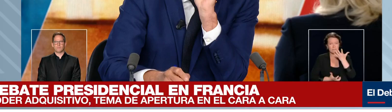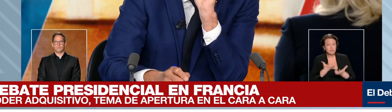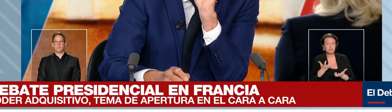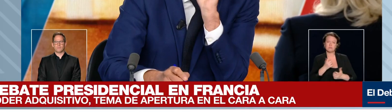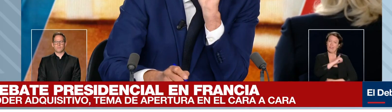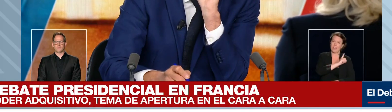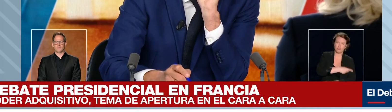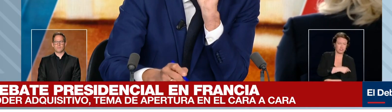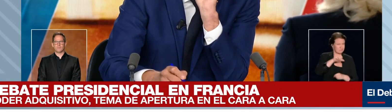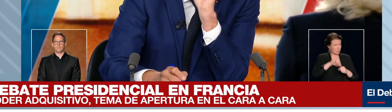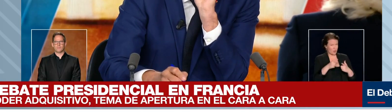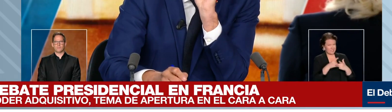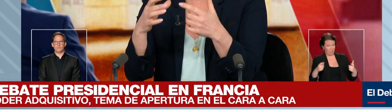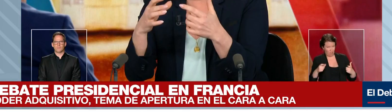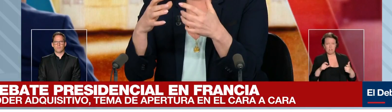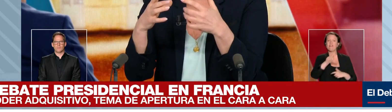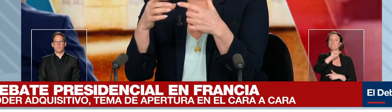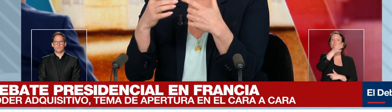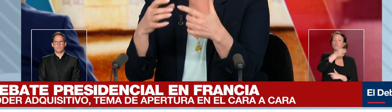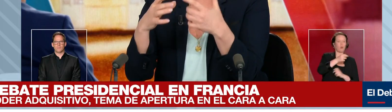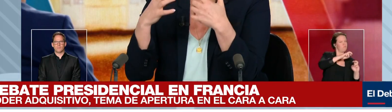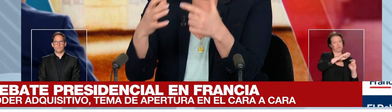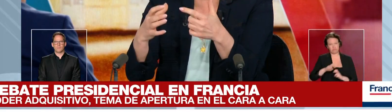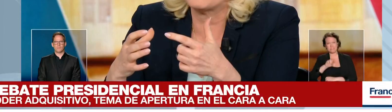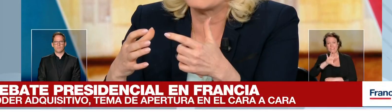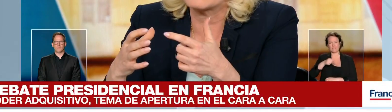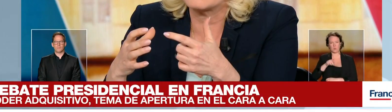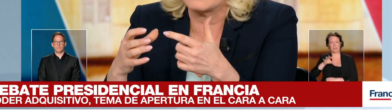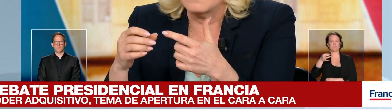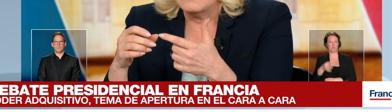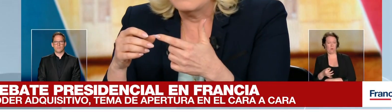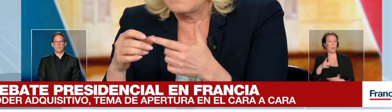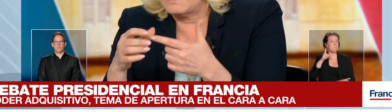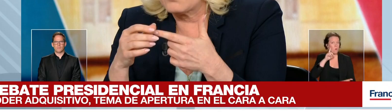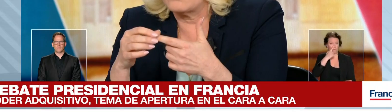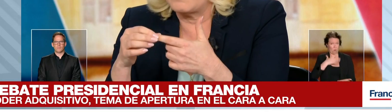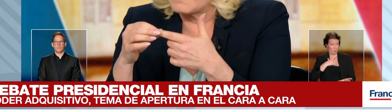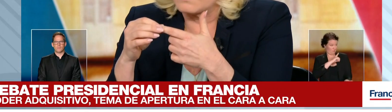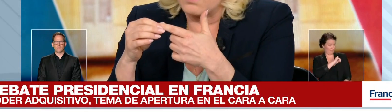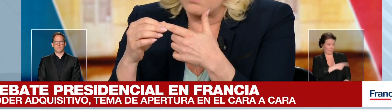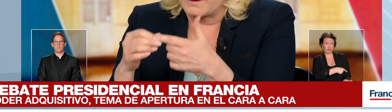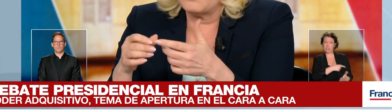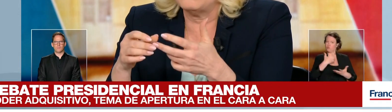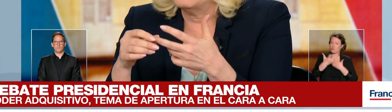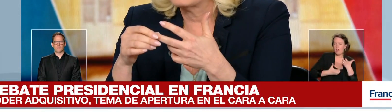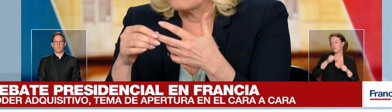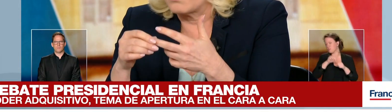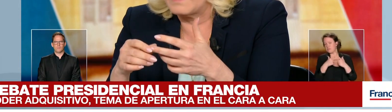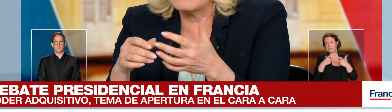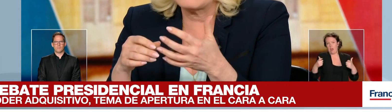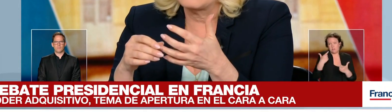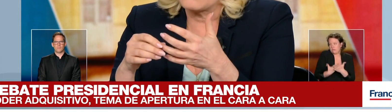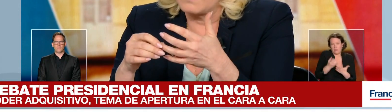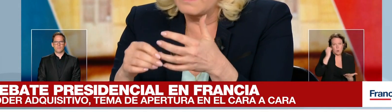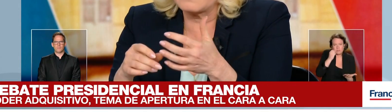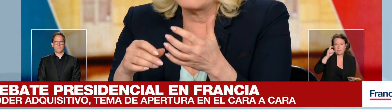impuesto sobre las ventas, sobre la energía, de 20 a 5,5%, porque pienso que la energía es un bien de primera necesidad. Quiero bajar